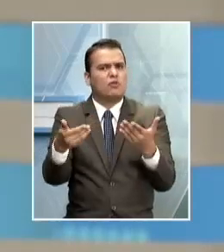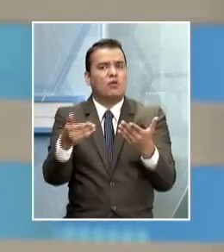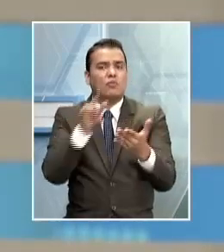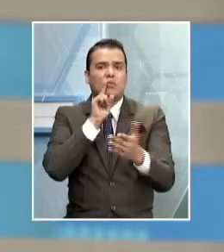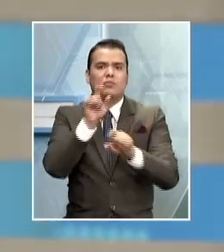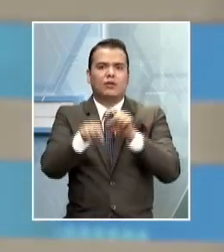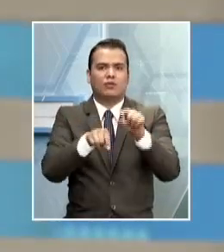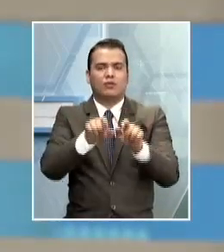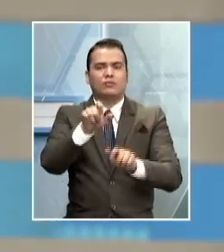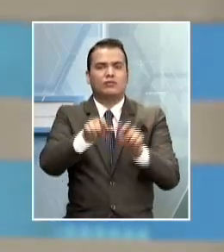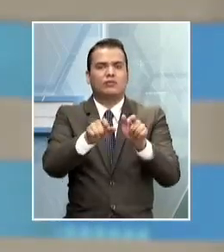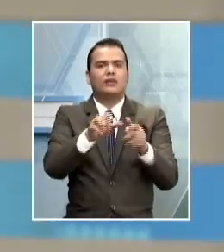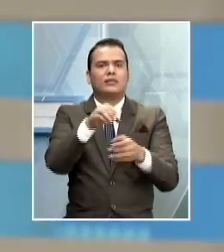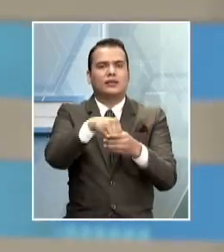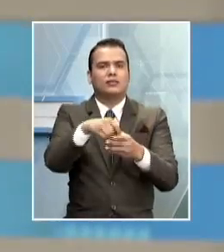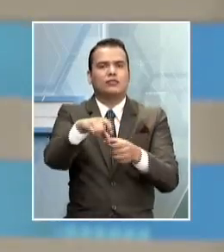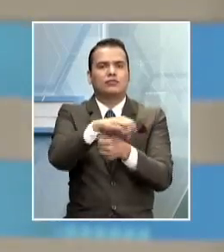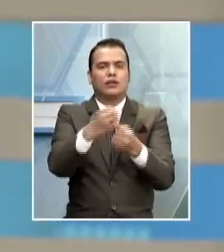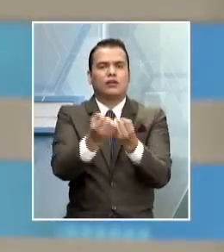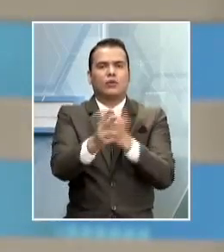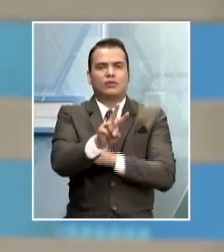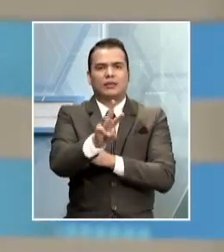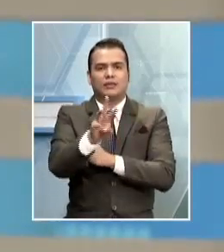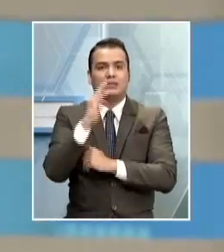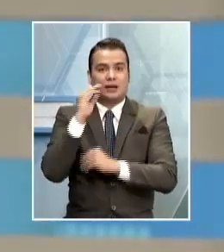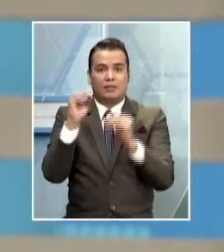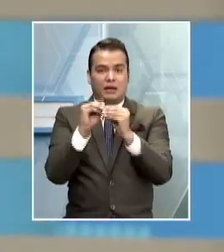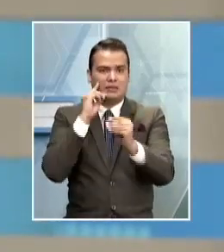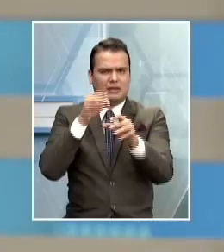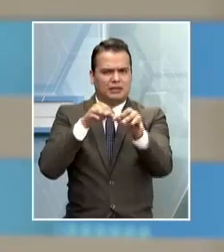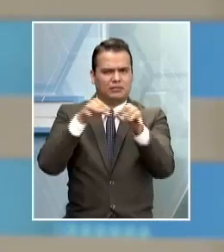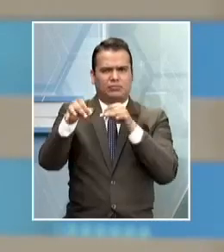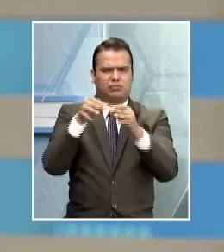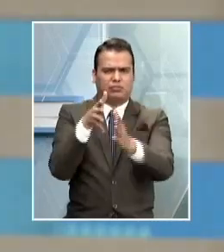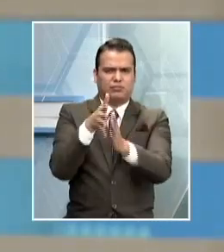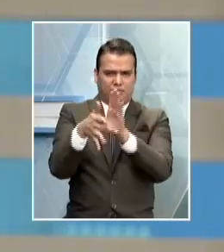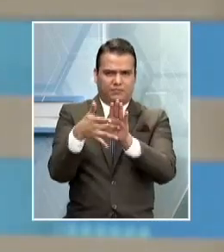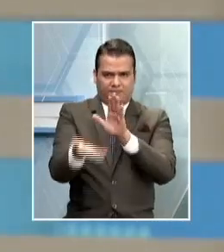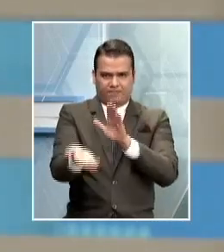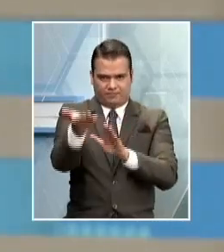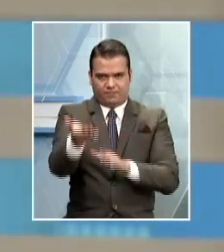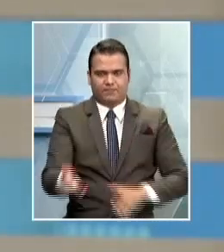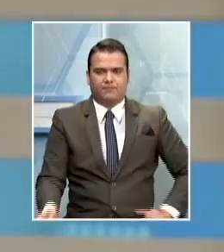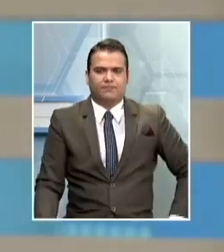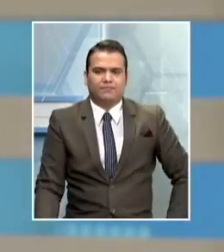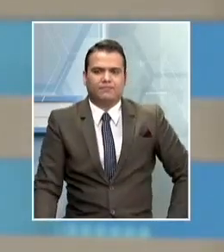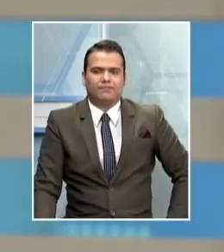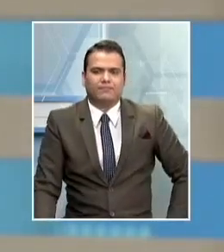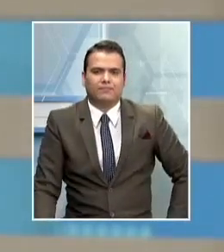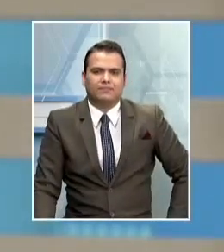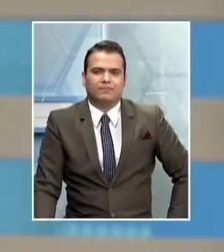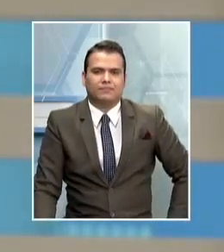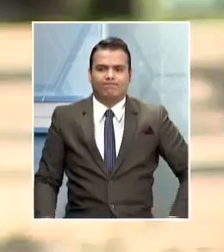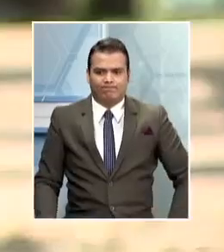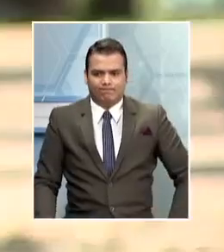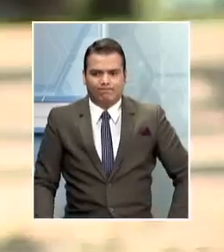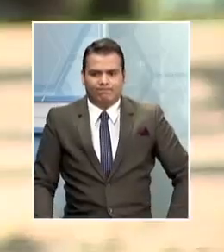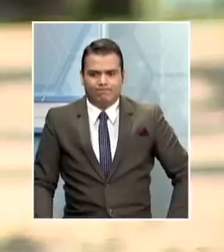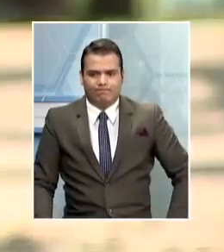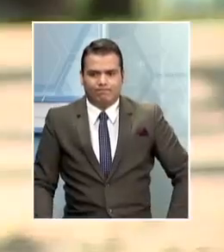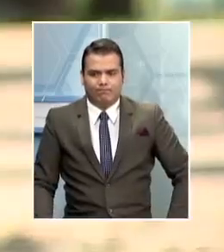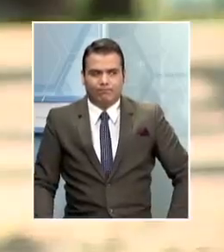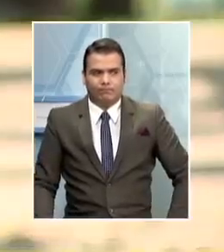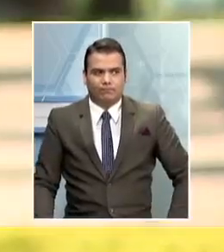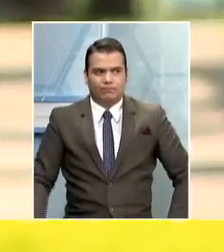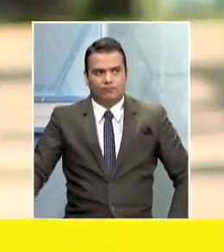a los habitantes de 23 ciudades capitales. Nuestra compañera Catherine Estacio nos tiene los detalles. Catherine, buenas tardes y adelante.